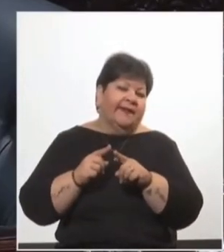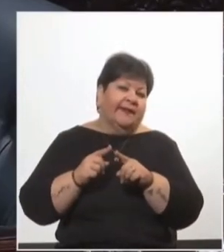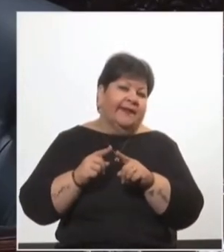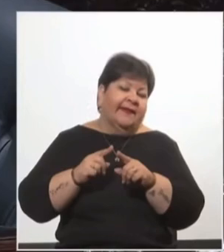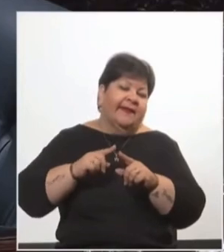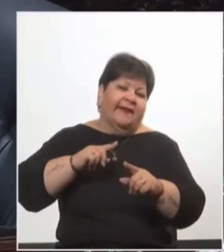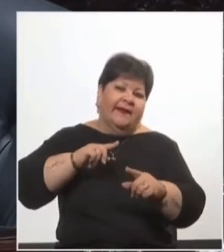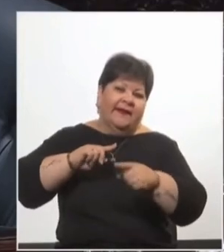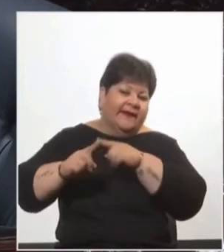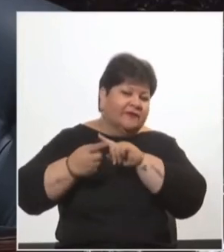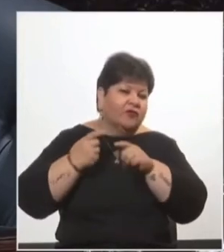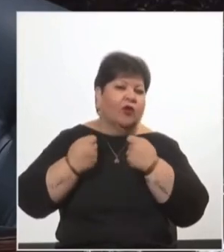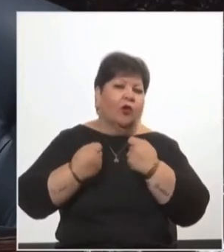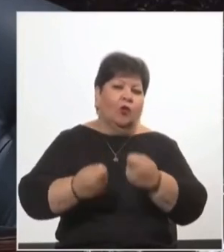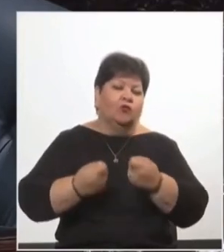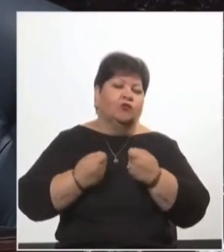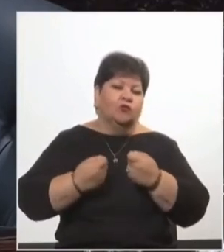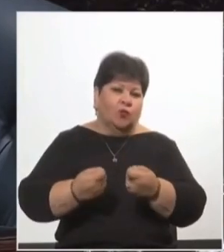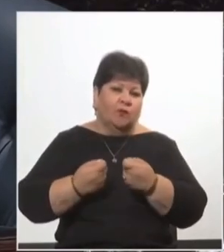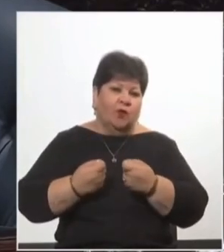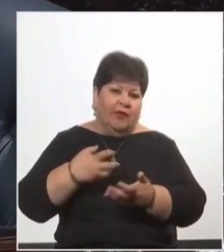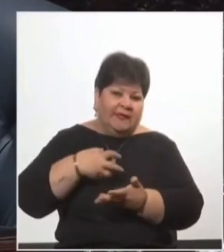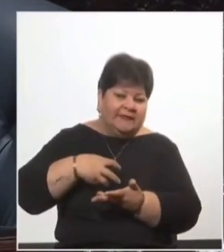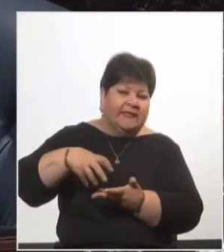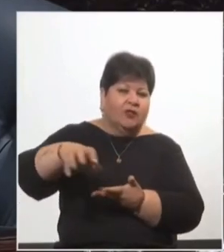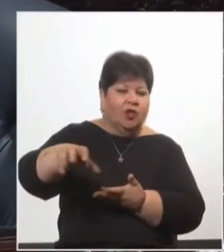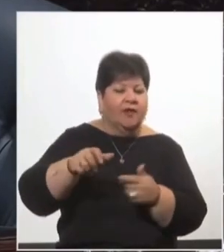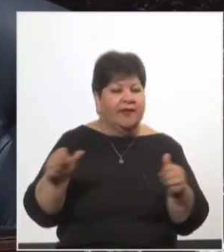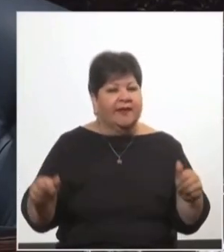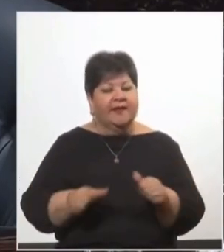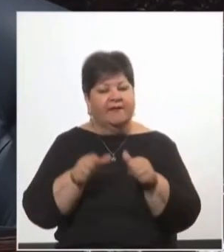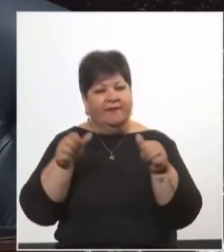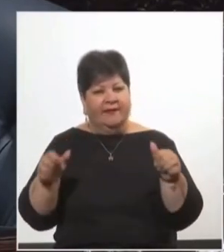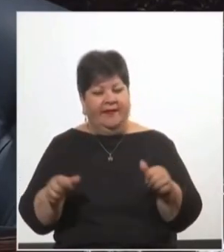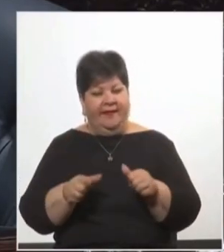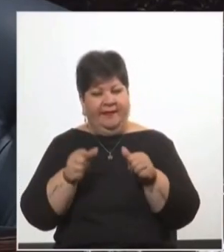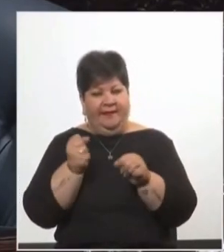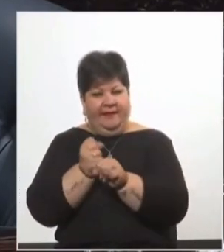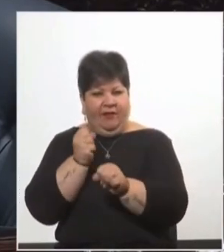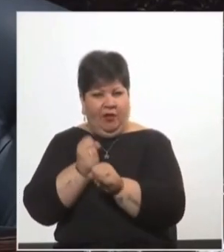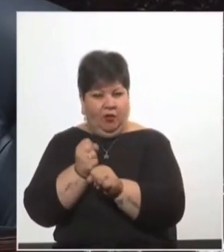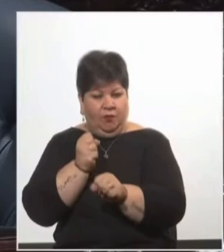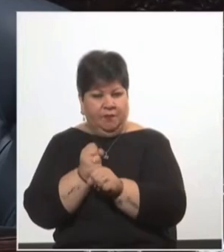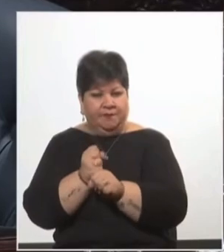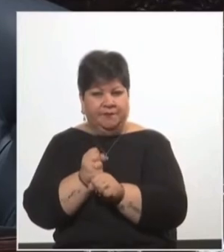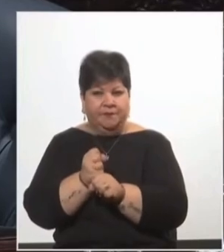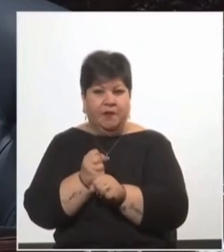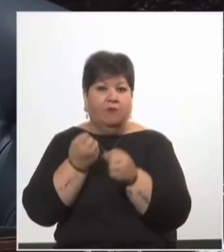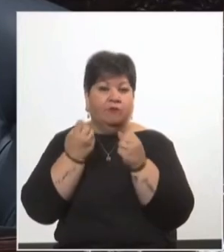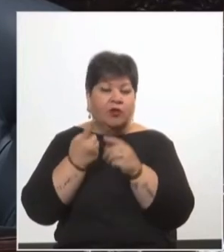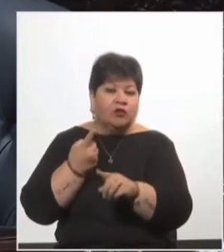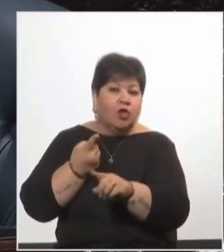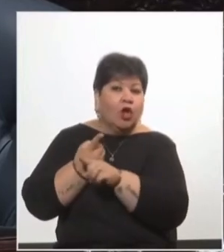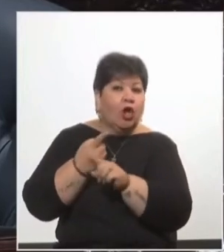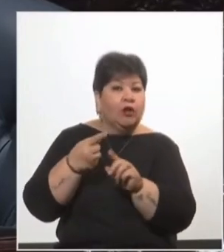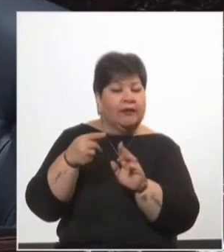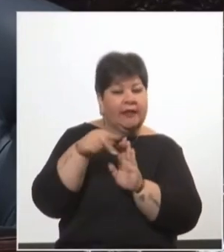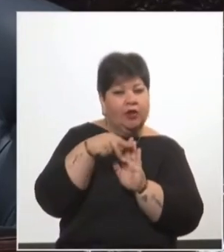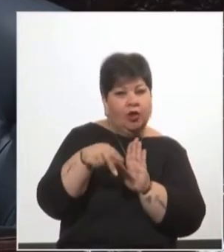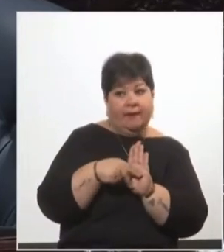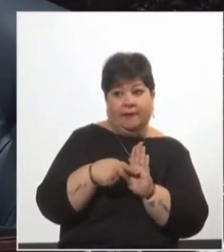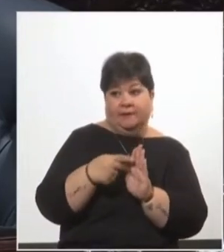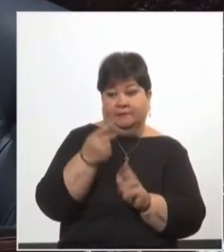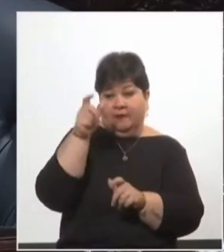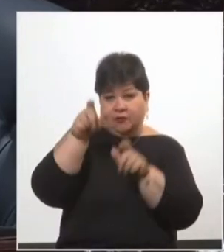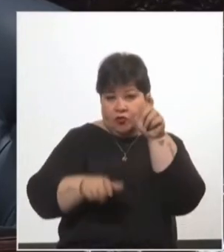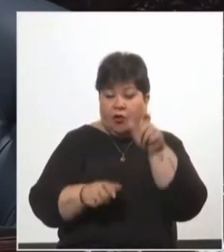todos los sectores de actividad. Por eso también estamos en contra de esa norma, ¿sí? Si la gente quiere que sus 2 puntos de